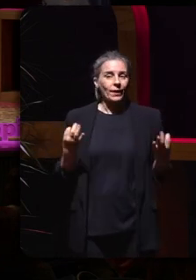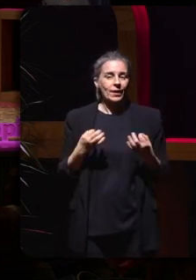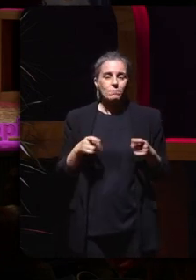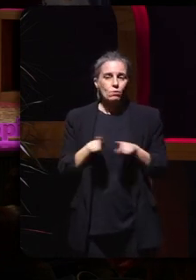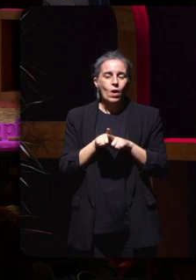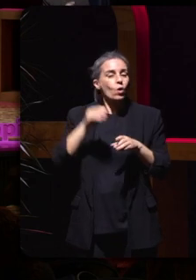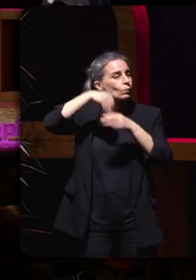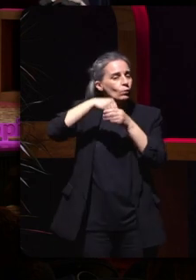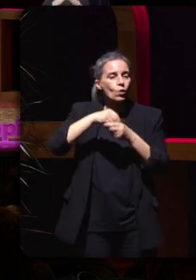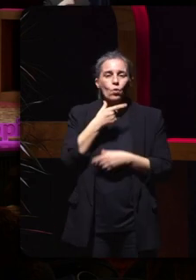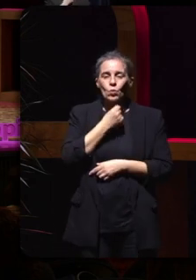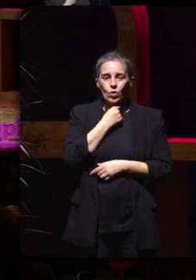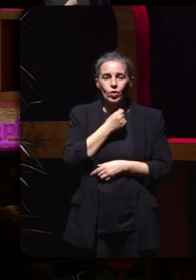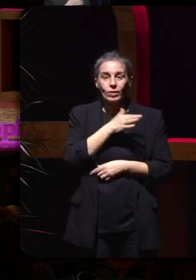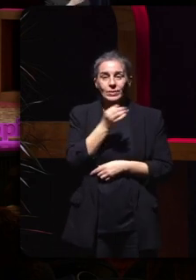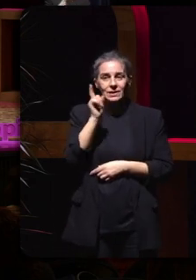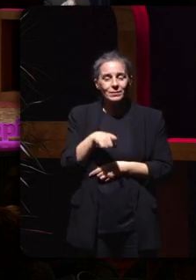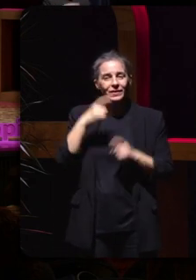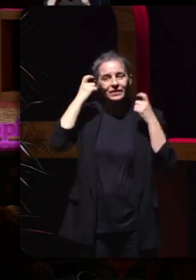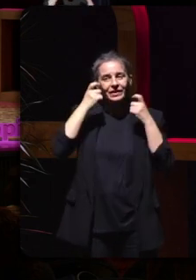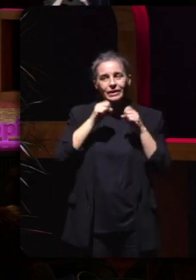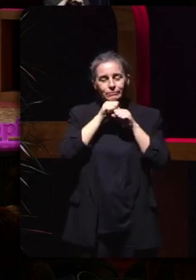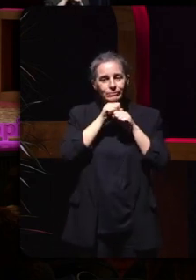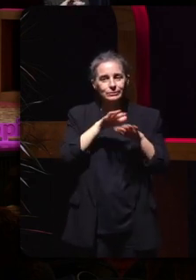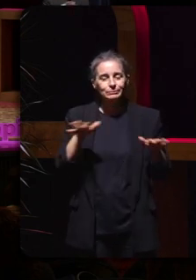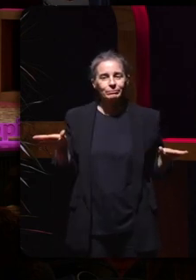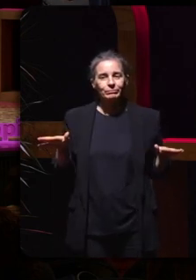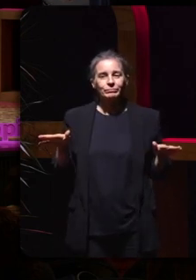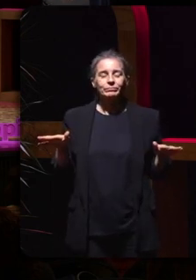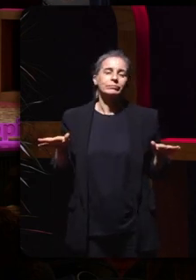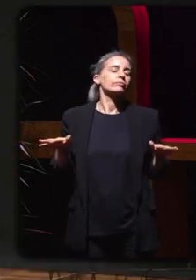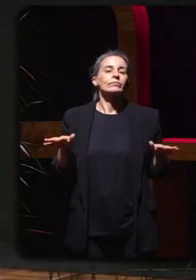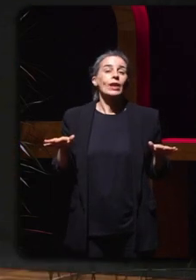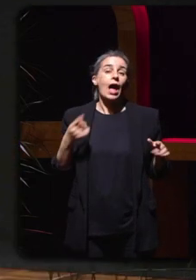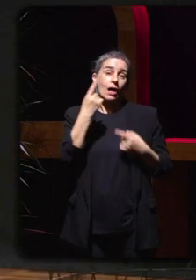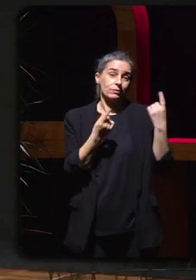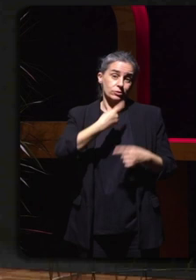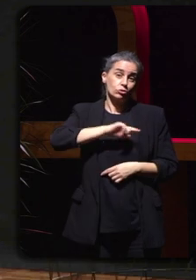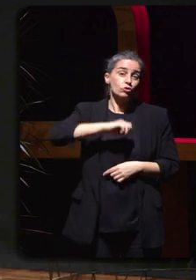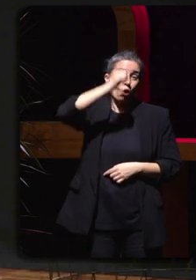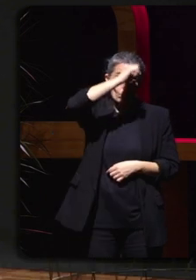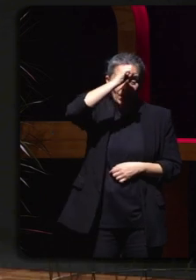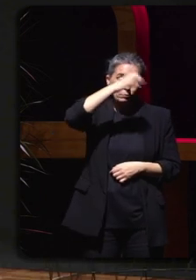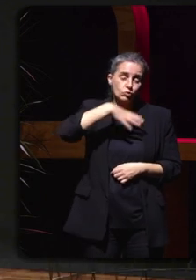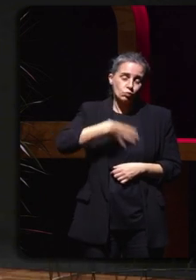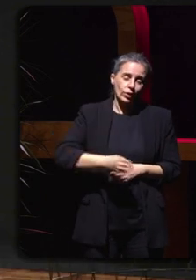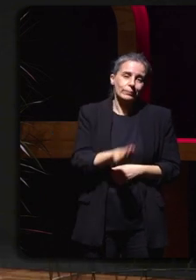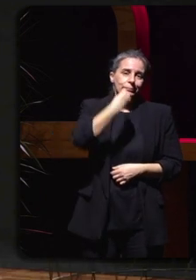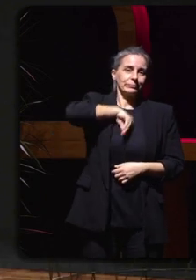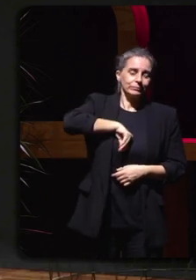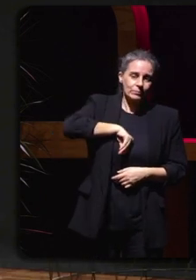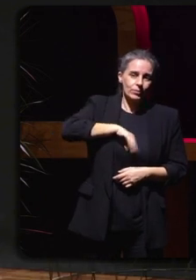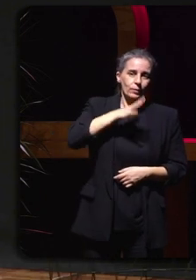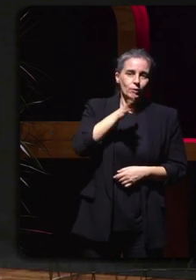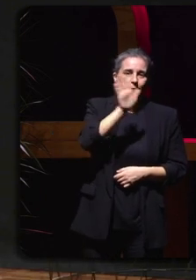Y tratar de transmitir que a veces cuando opinamos parece que se nos queda un poco por el camino porque parece que somos